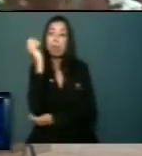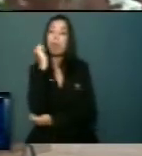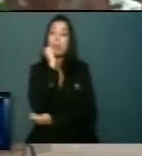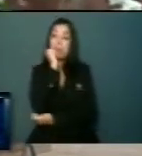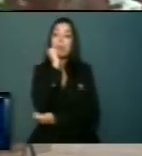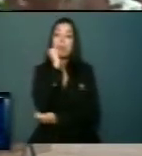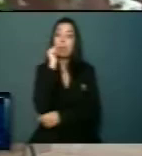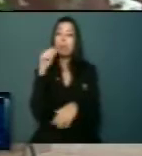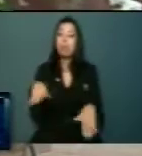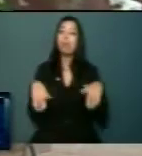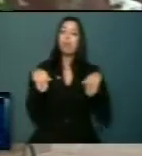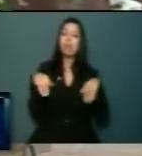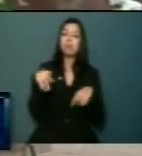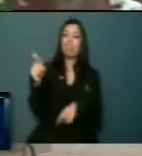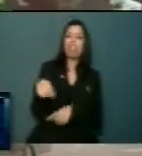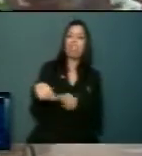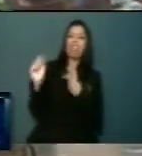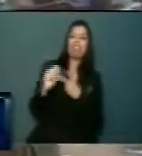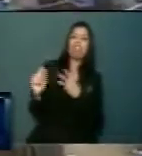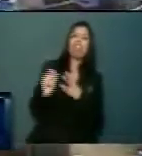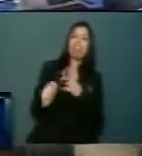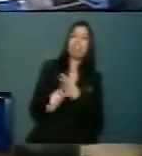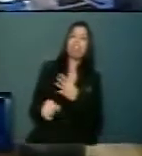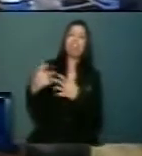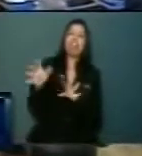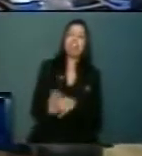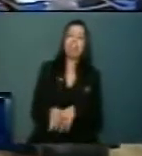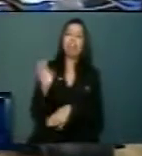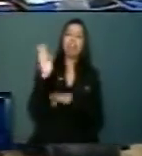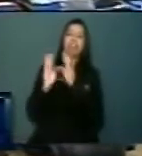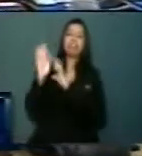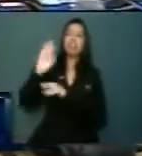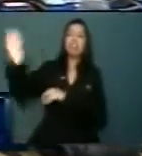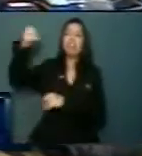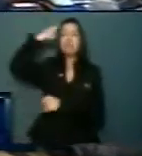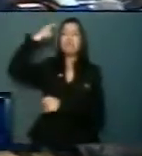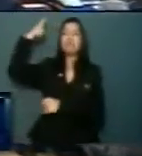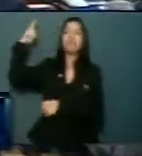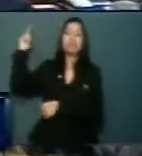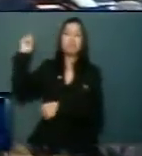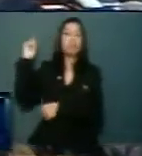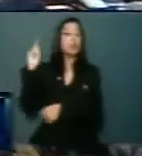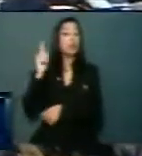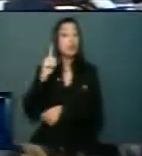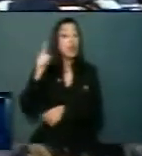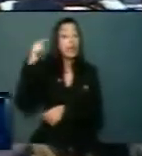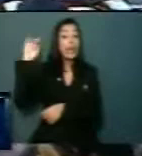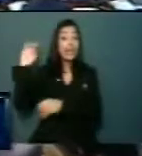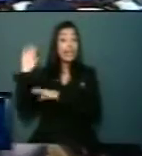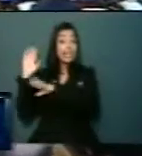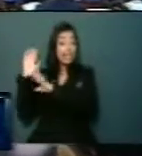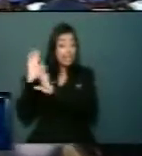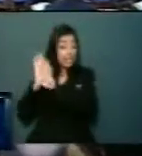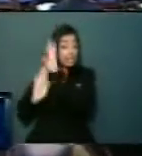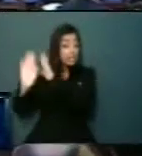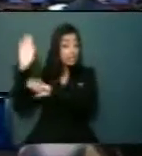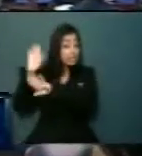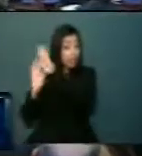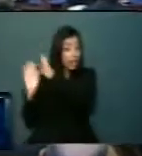criticar. No utilicemos la historia para solo recordar, utilicémosla para